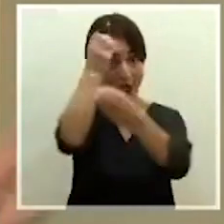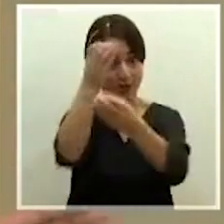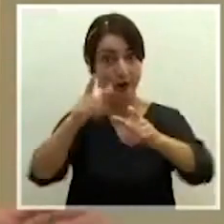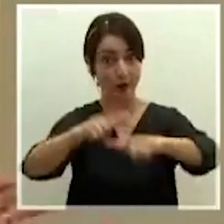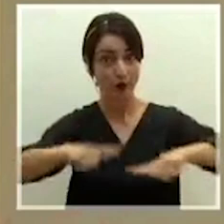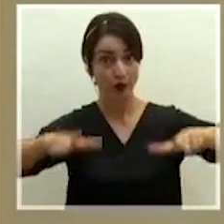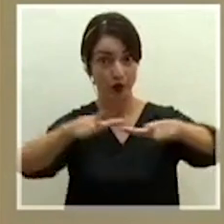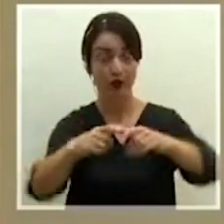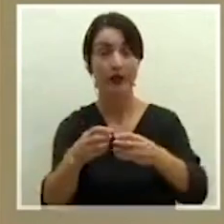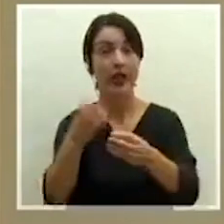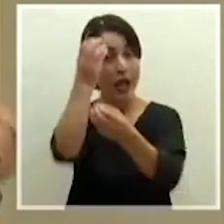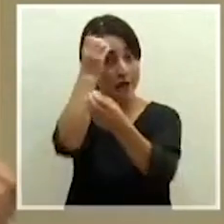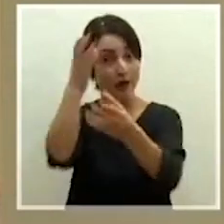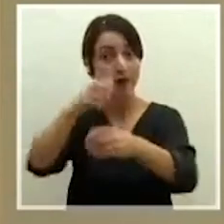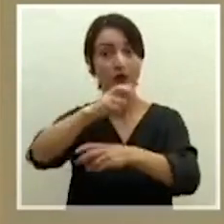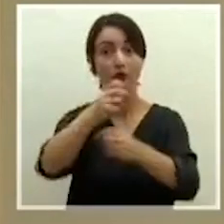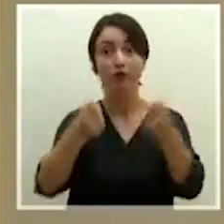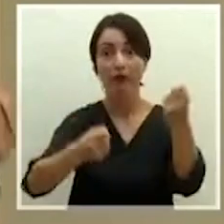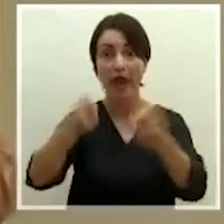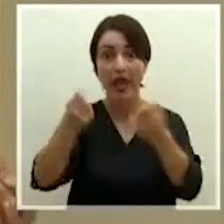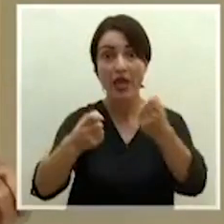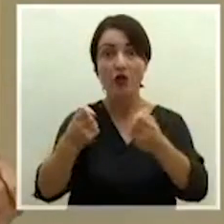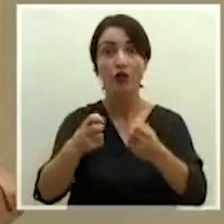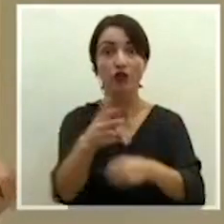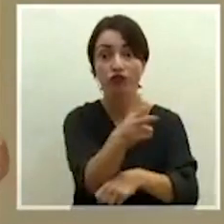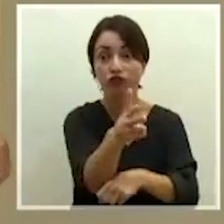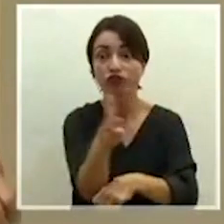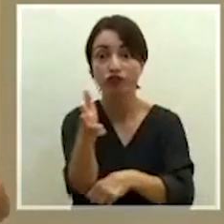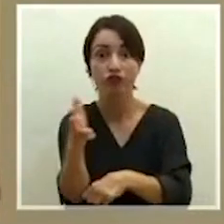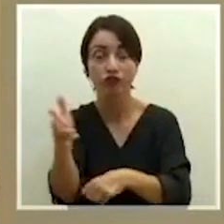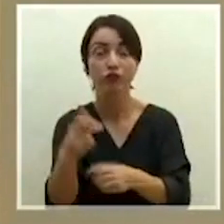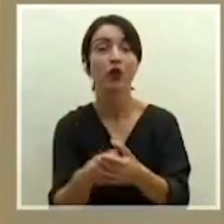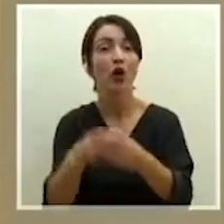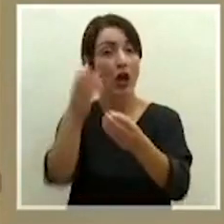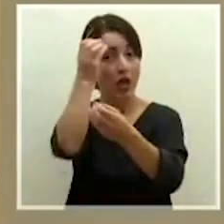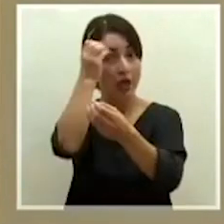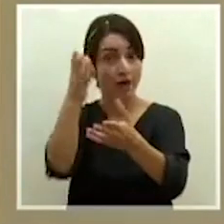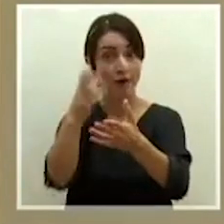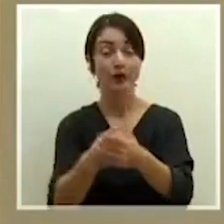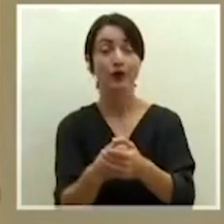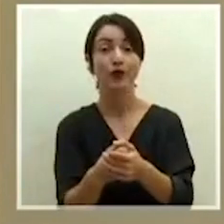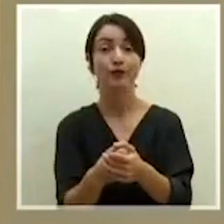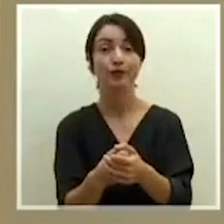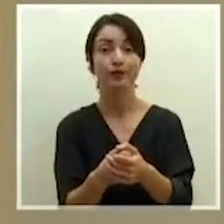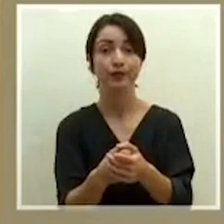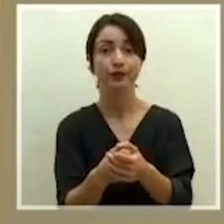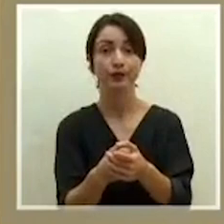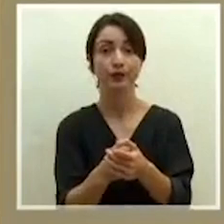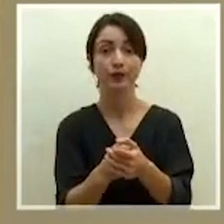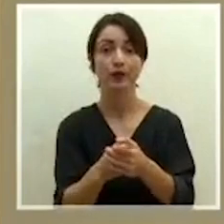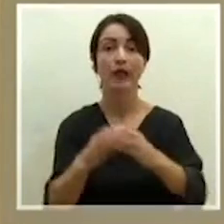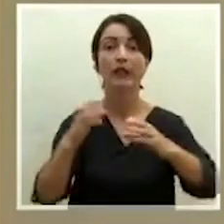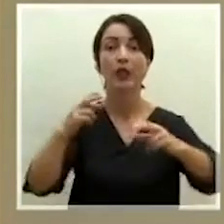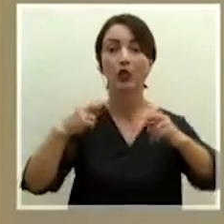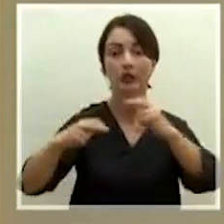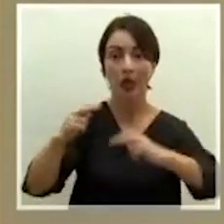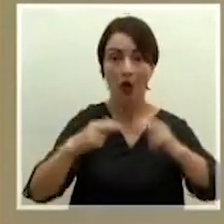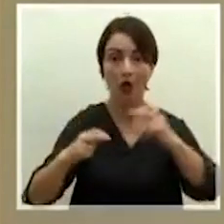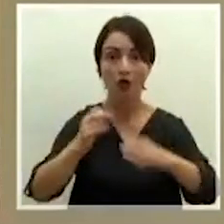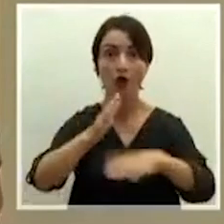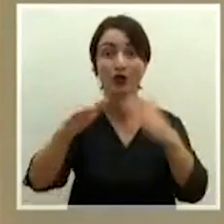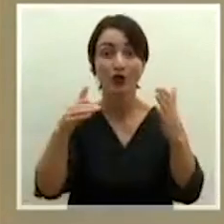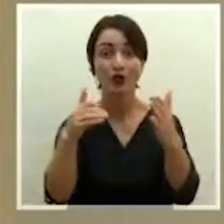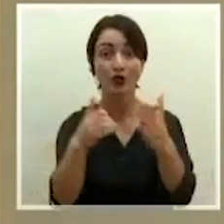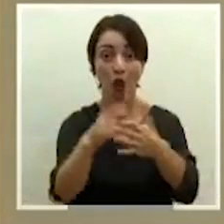de movilización de vehículos, los datos de autorizaciones de establecimientos comerciales. Todos estos